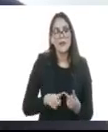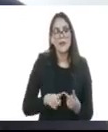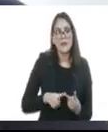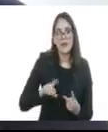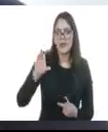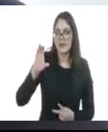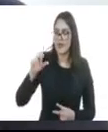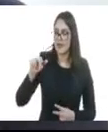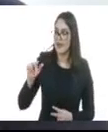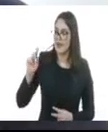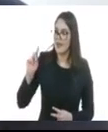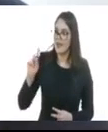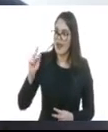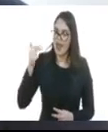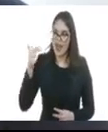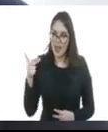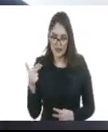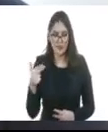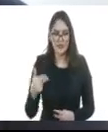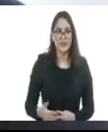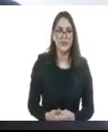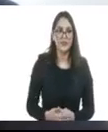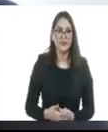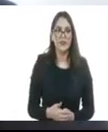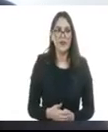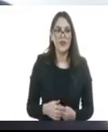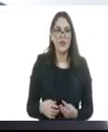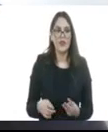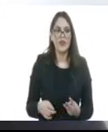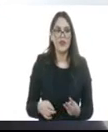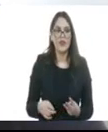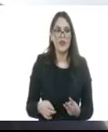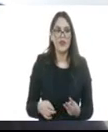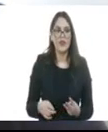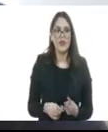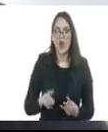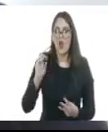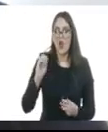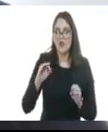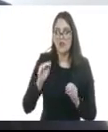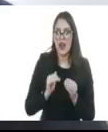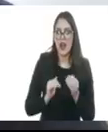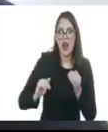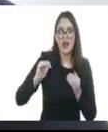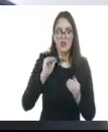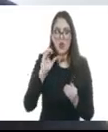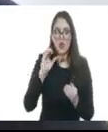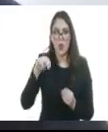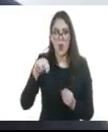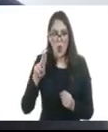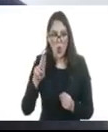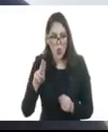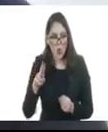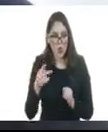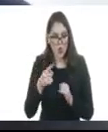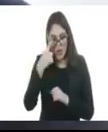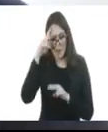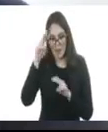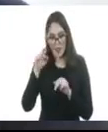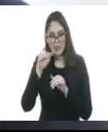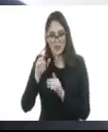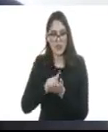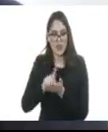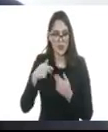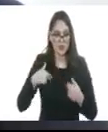los Derechos Humanos, la CNDH, la Oficina del Alto Comisionado de las Naciones Unidas para los Derechos Humanos en México,